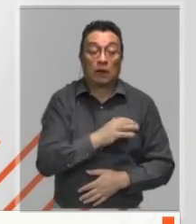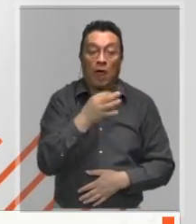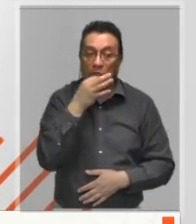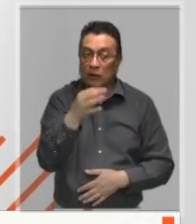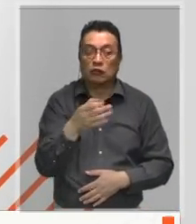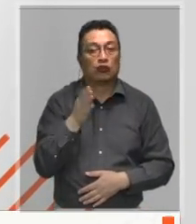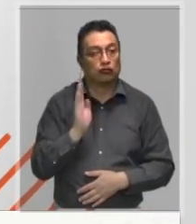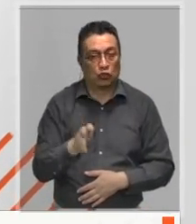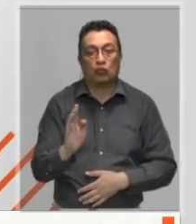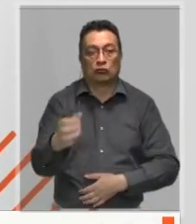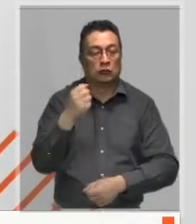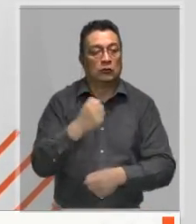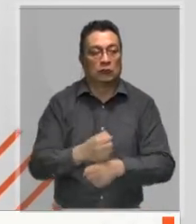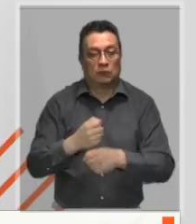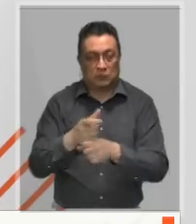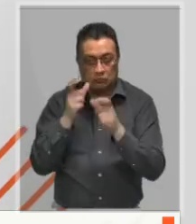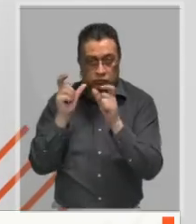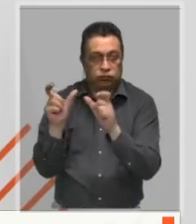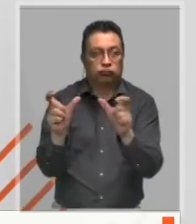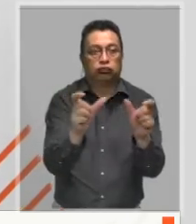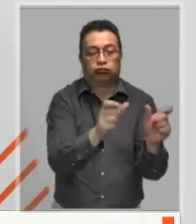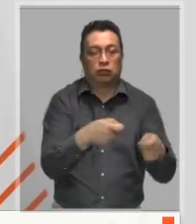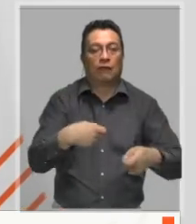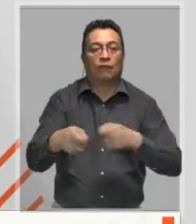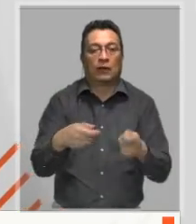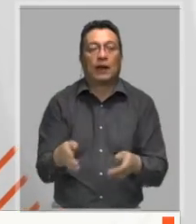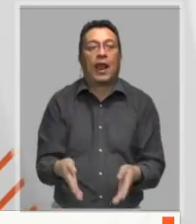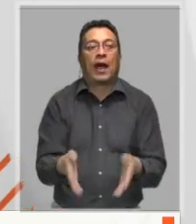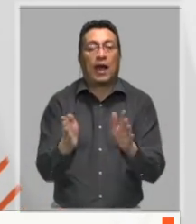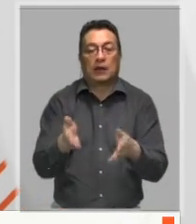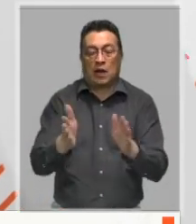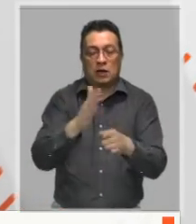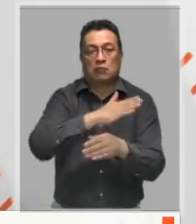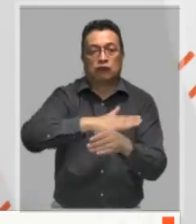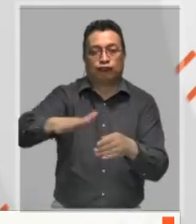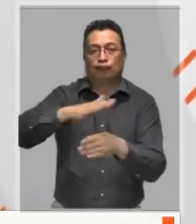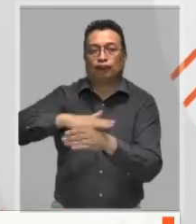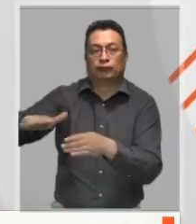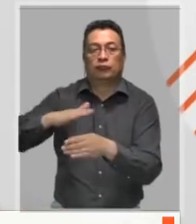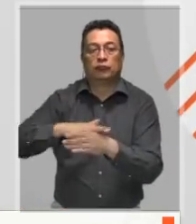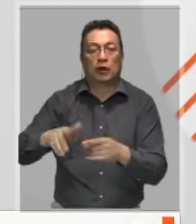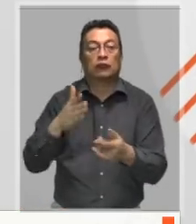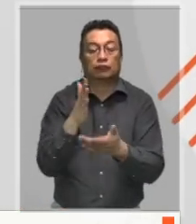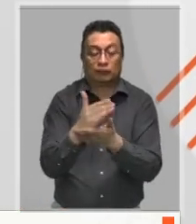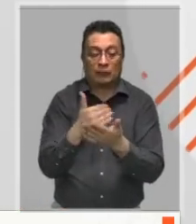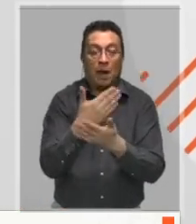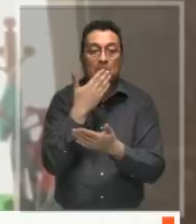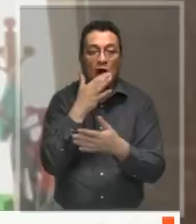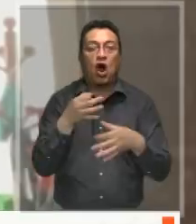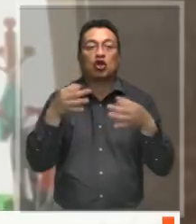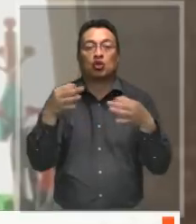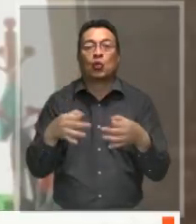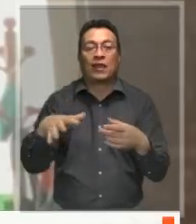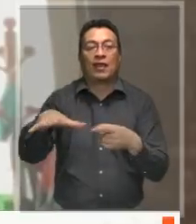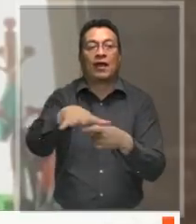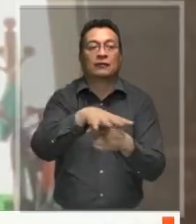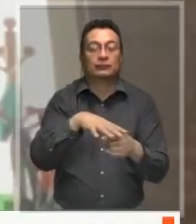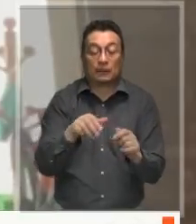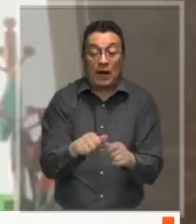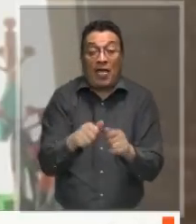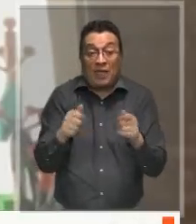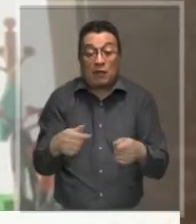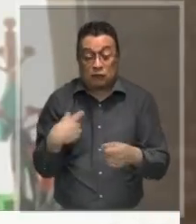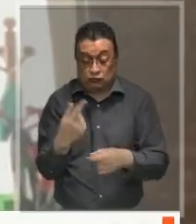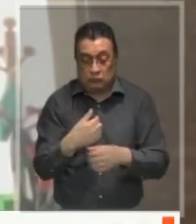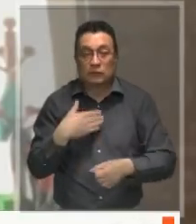continuarán trabajando en la fiscalización del comercio ambulante, el despeje de vías y otras medidas que mejoren la seguridad de la zona. Paralelamente estamos